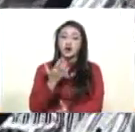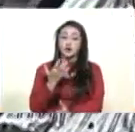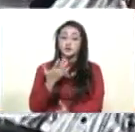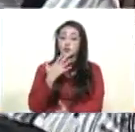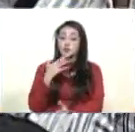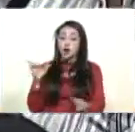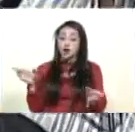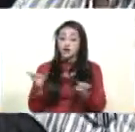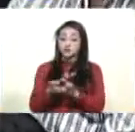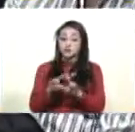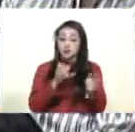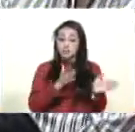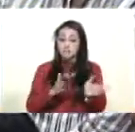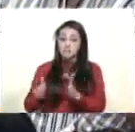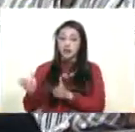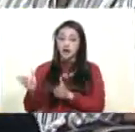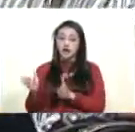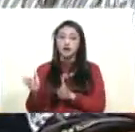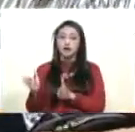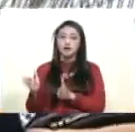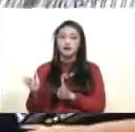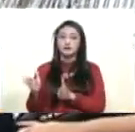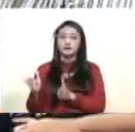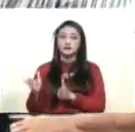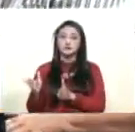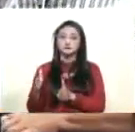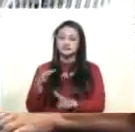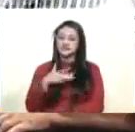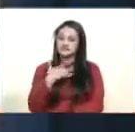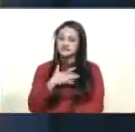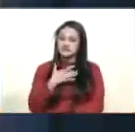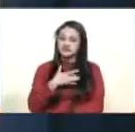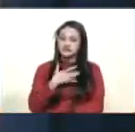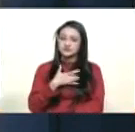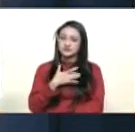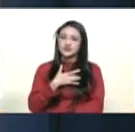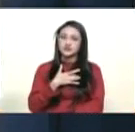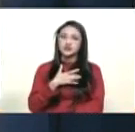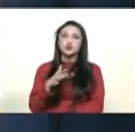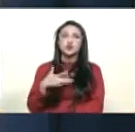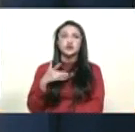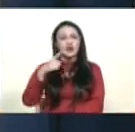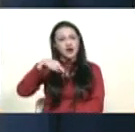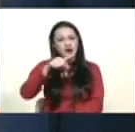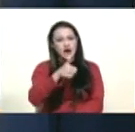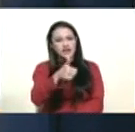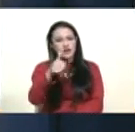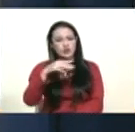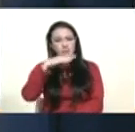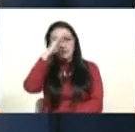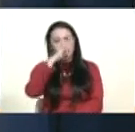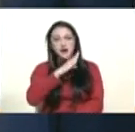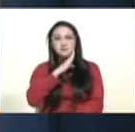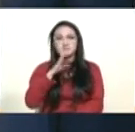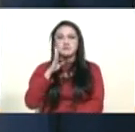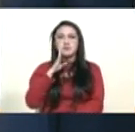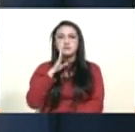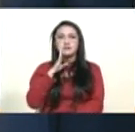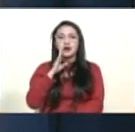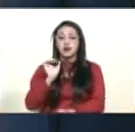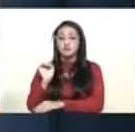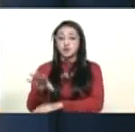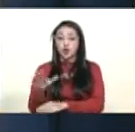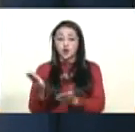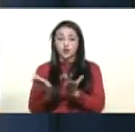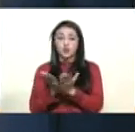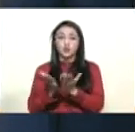resumirse en el plan que hoy quiero presentarles, es en el sentimiento que quiero que sienta cada papá, cada mamá, cuando deja a sus hijos